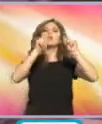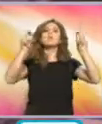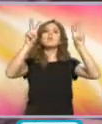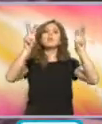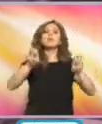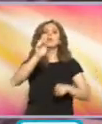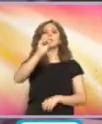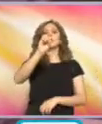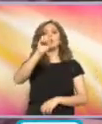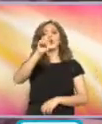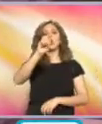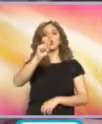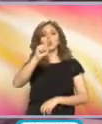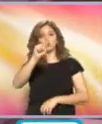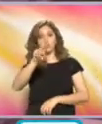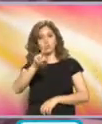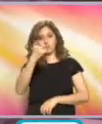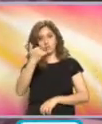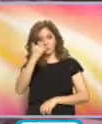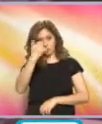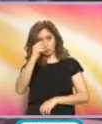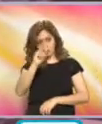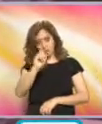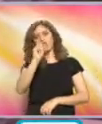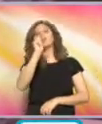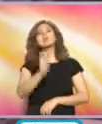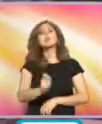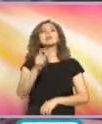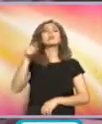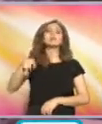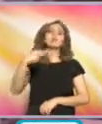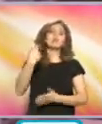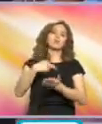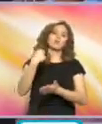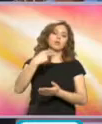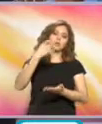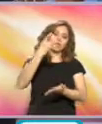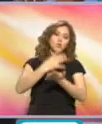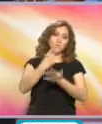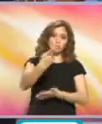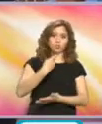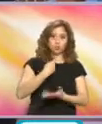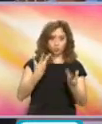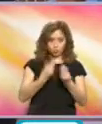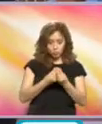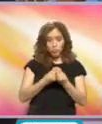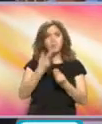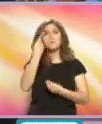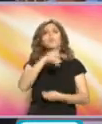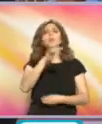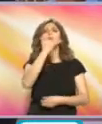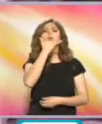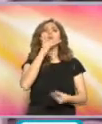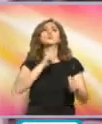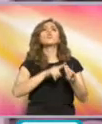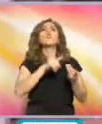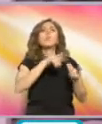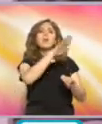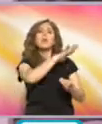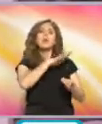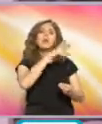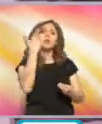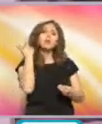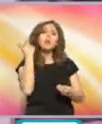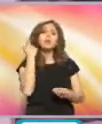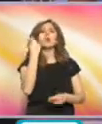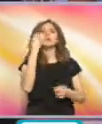bonus tracks, que es como el adelanto de lo que va a ser el tercer disco. Oye, ¿y el videoclip lo grabaron en dónde? ¿En Buenos Aires? No, en ¿En Valparaíso. Argentina? Ah, ok. De Solo es tú y Cuéntame,